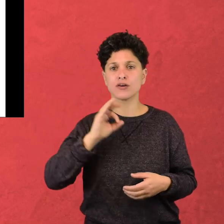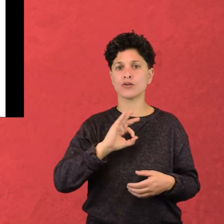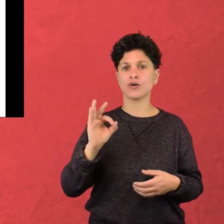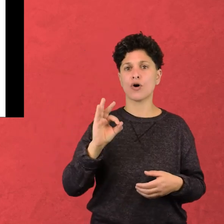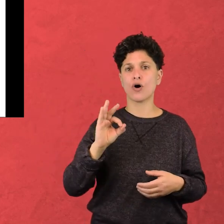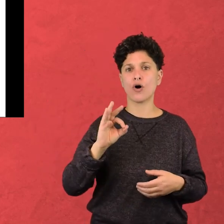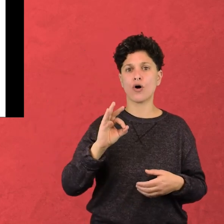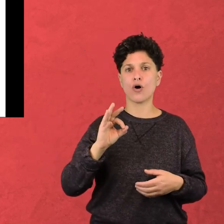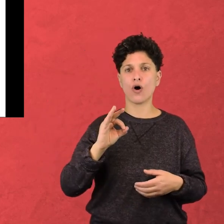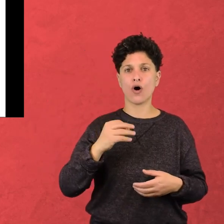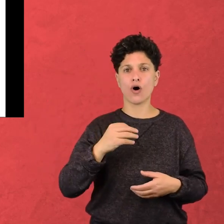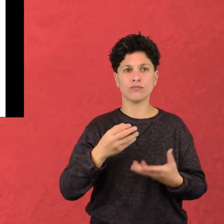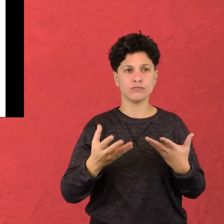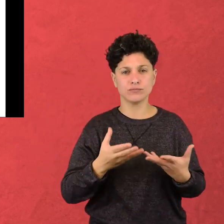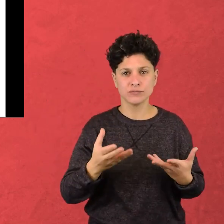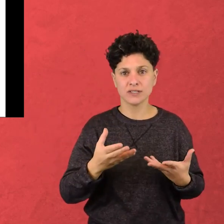melancólicos,